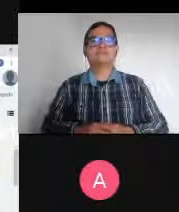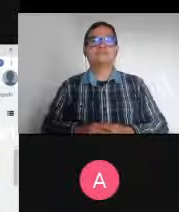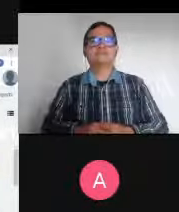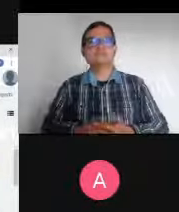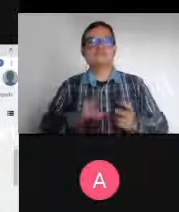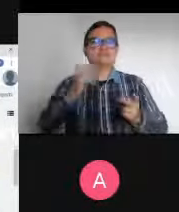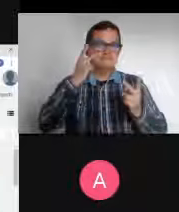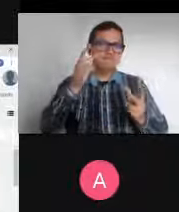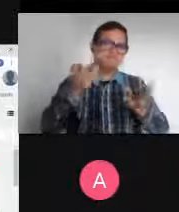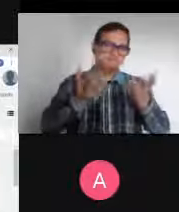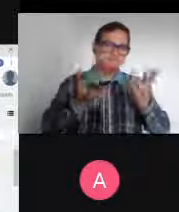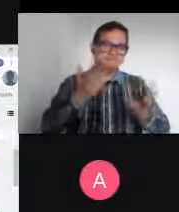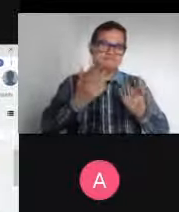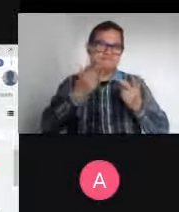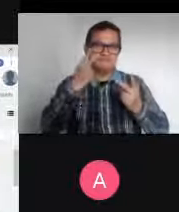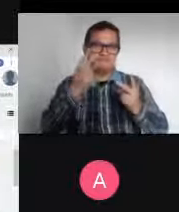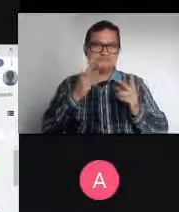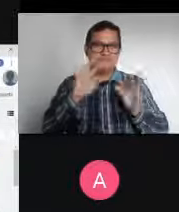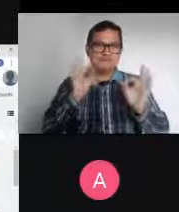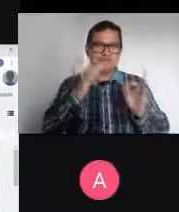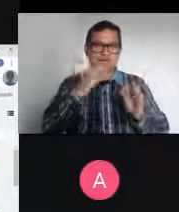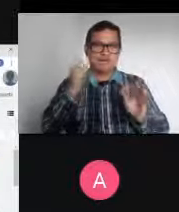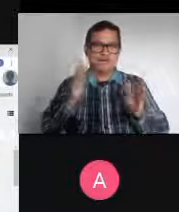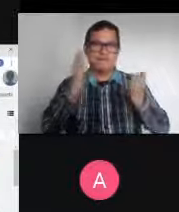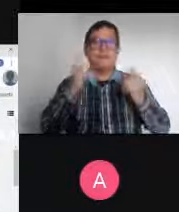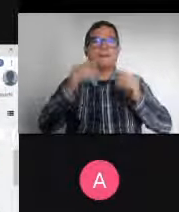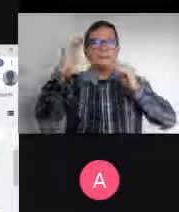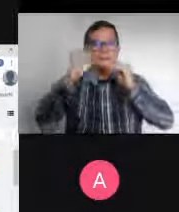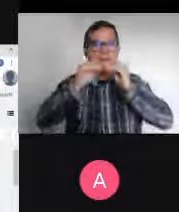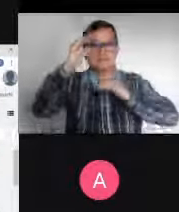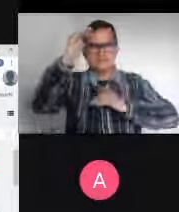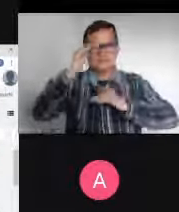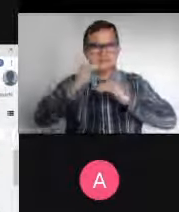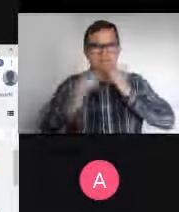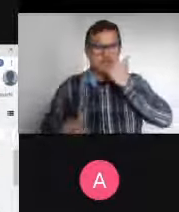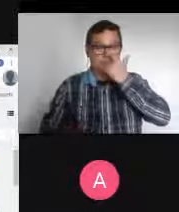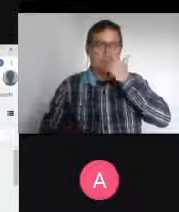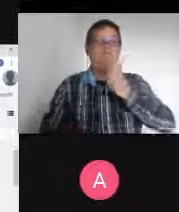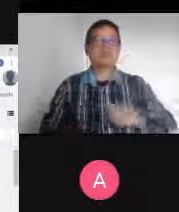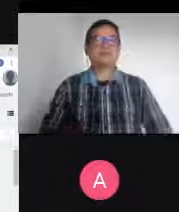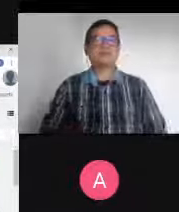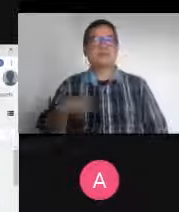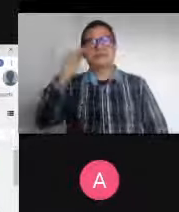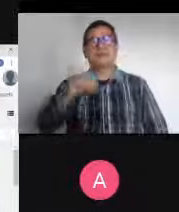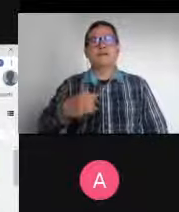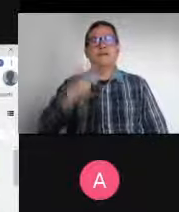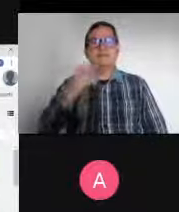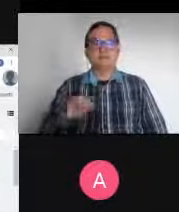Pues ya ahí lo vamos viendo un poquito mejor, pero podemos bajarle más. Vamos a bajarle a 20.